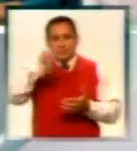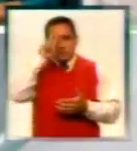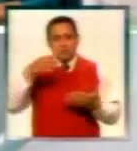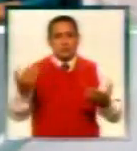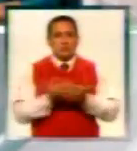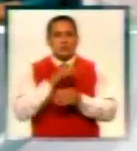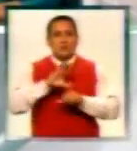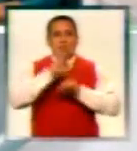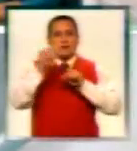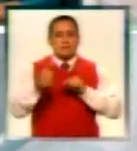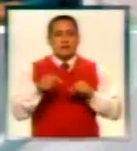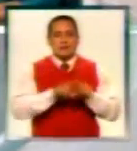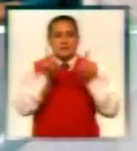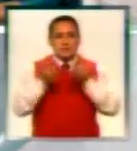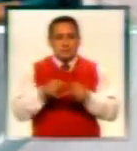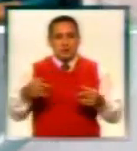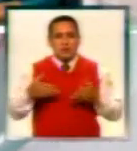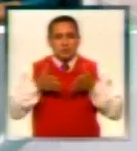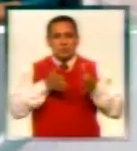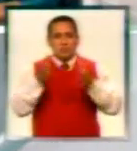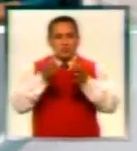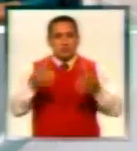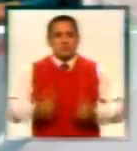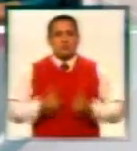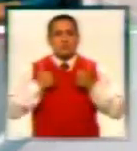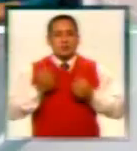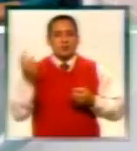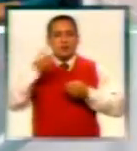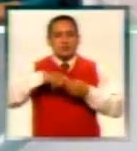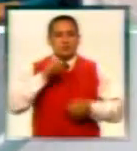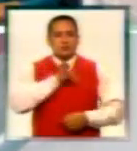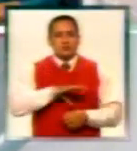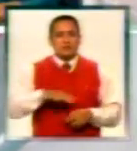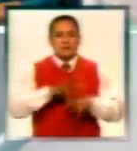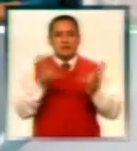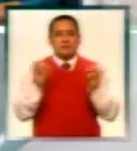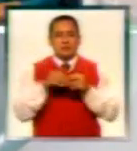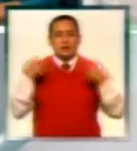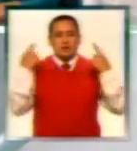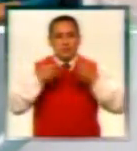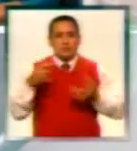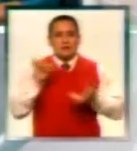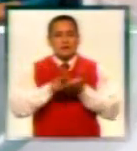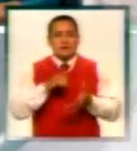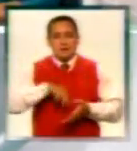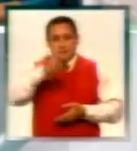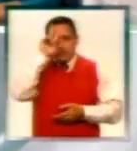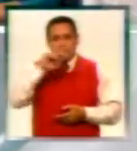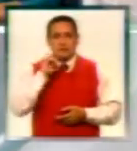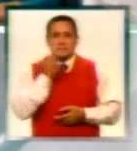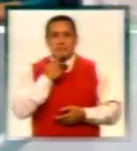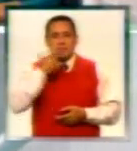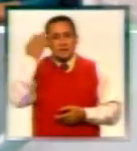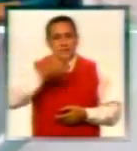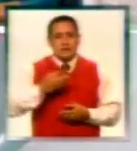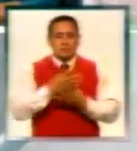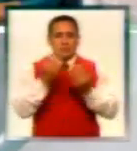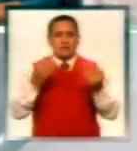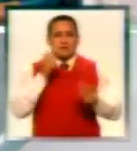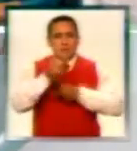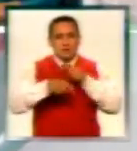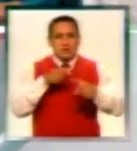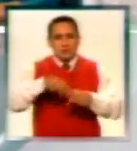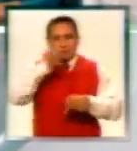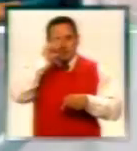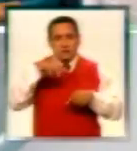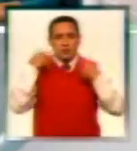nuevo Cajamarca y hacia un nuevo Perú con inclusión social, en el que Perú sea verdaderamente para todos los peruanos, pues